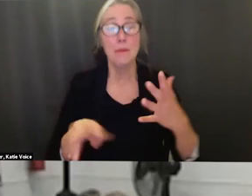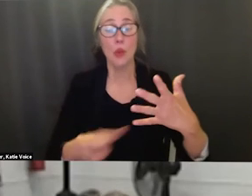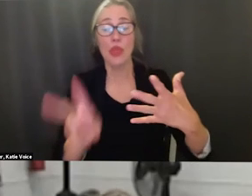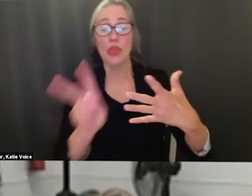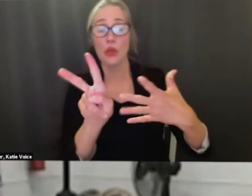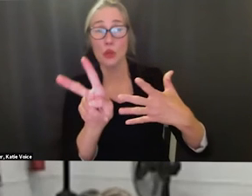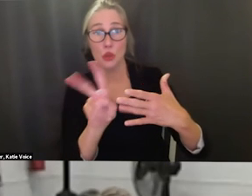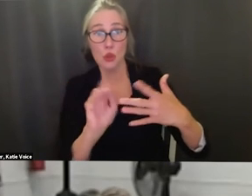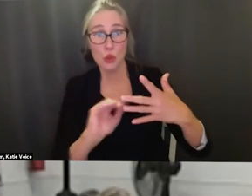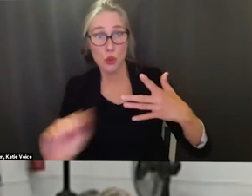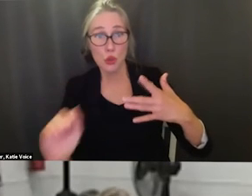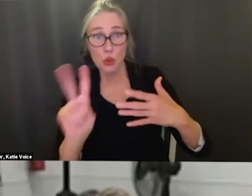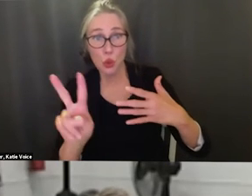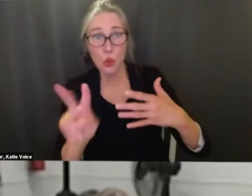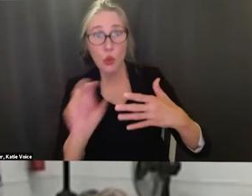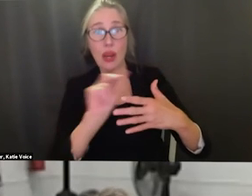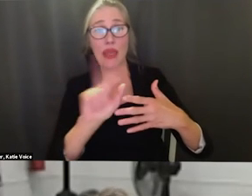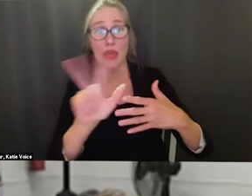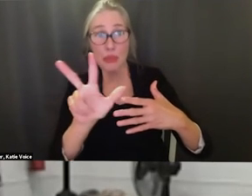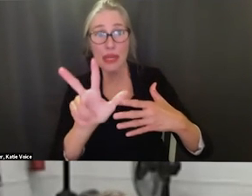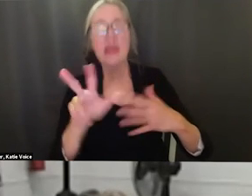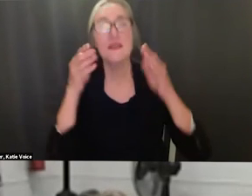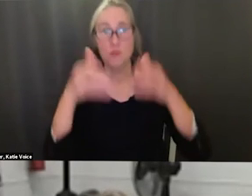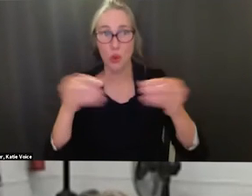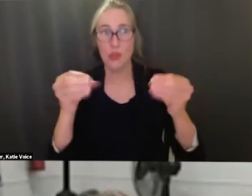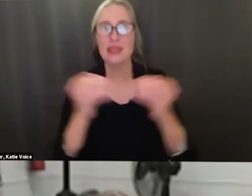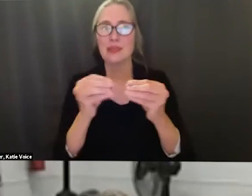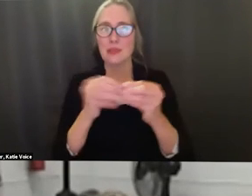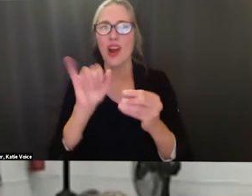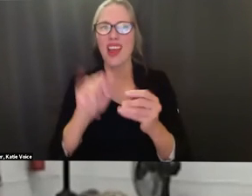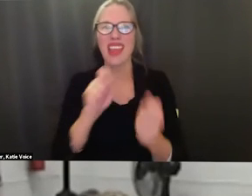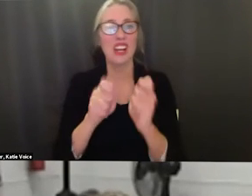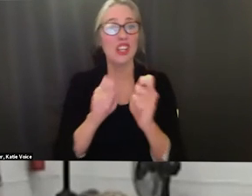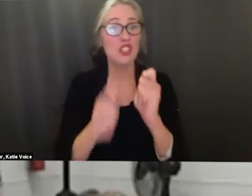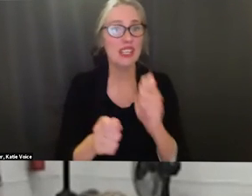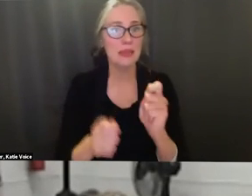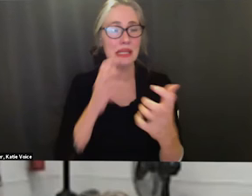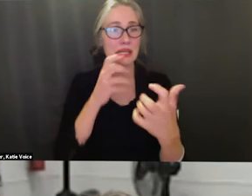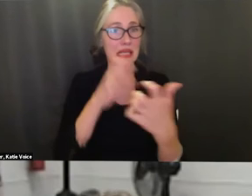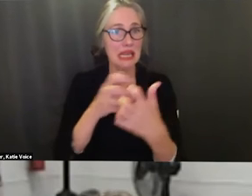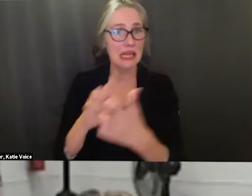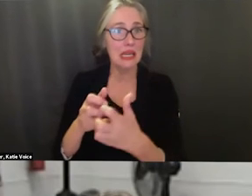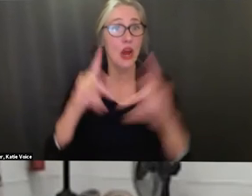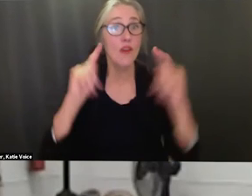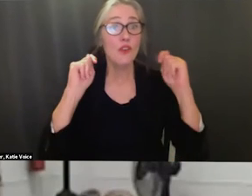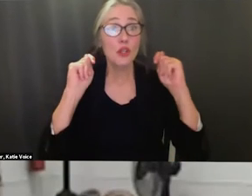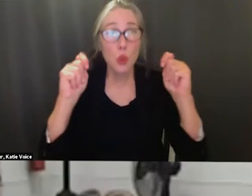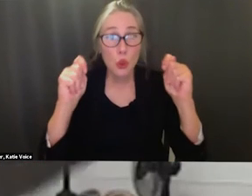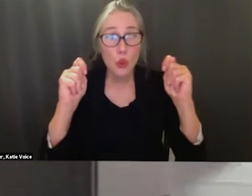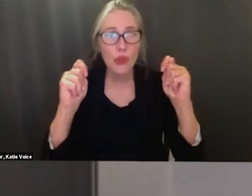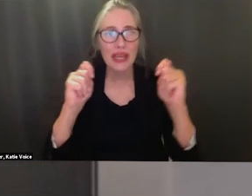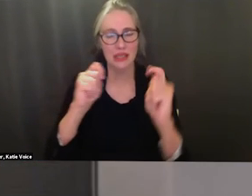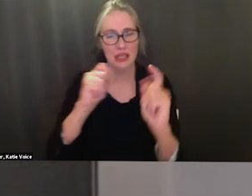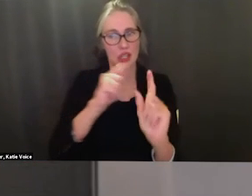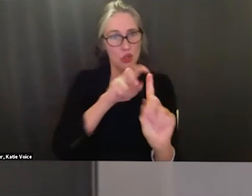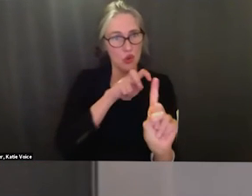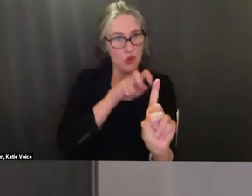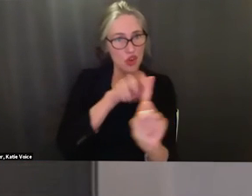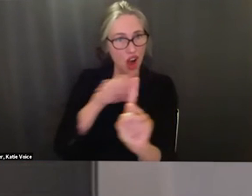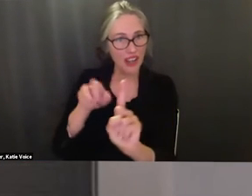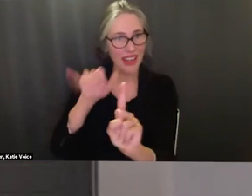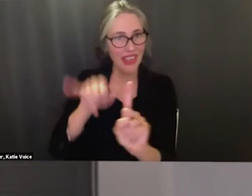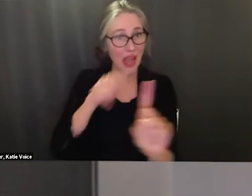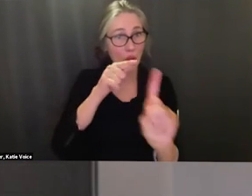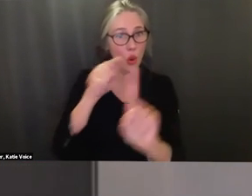realmente se enfoca en eso a medida que seguimos hacia adelante. Y esas tutorías que mencionaste serían